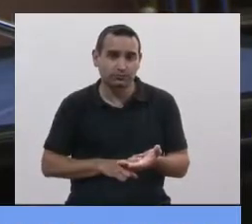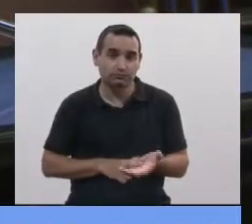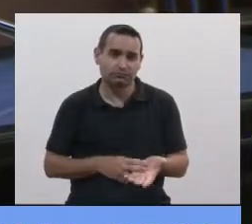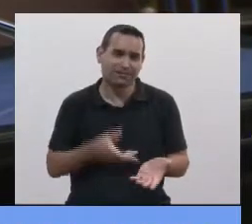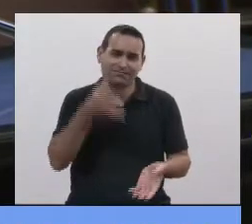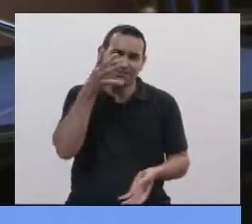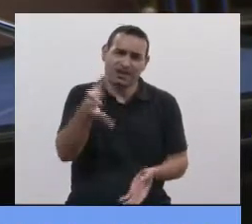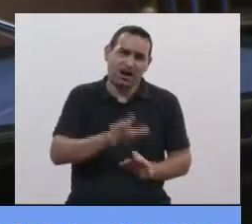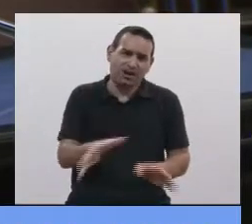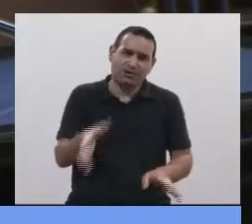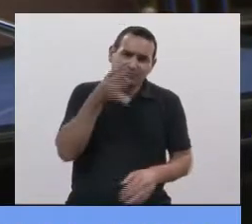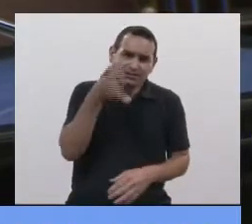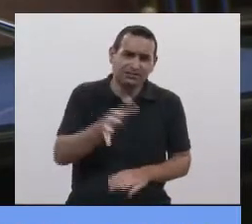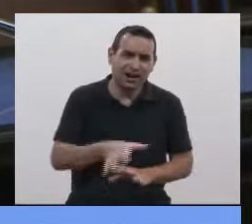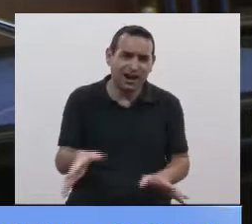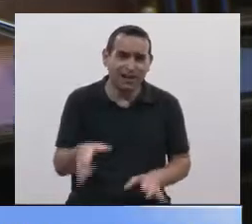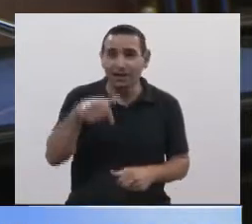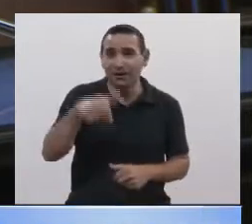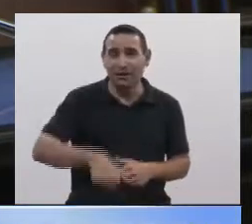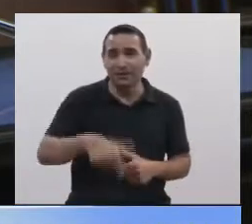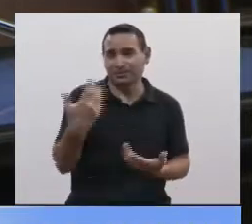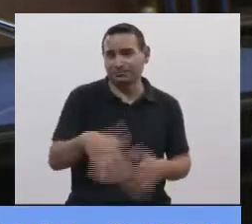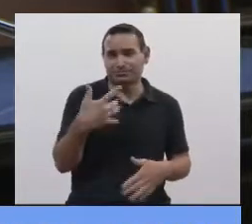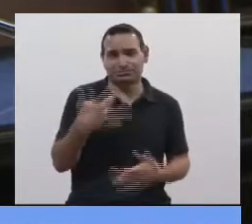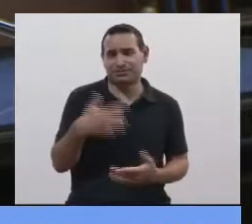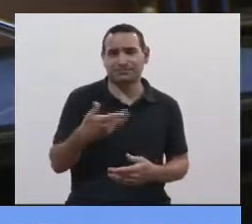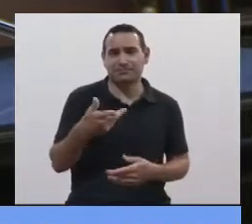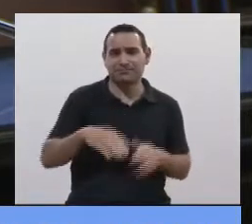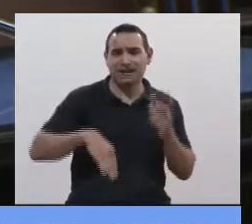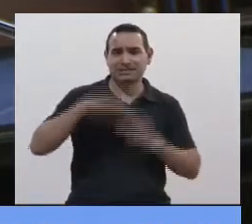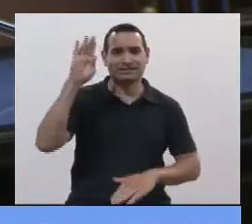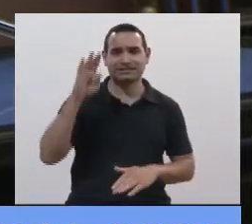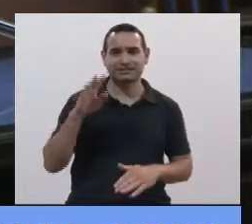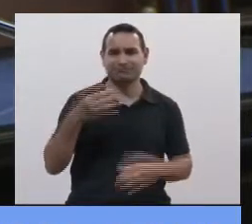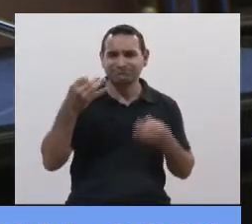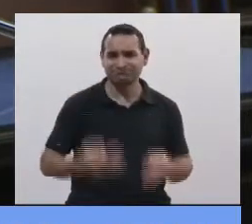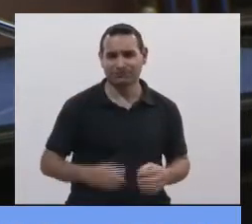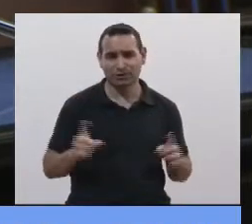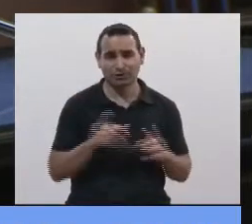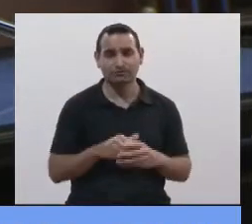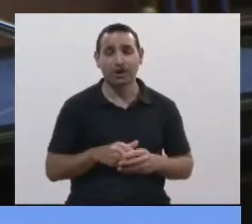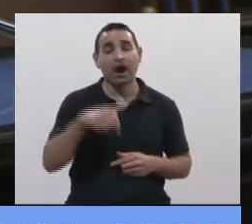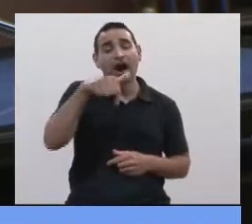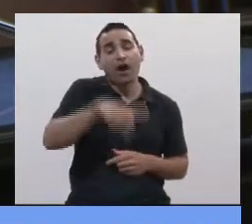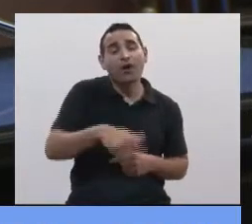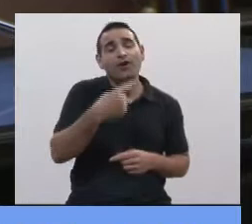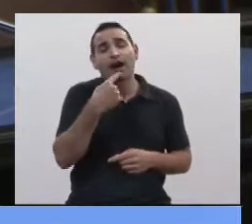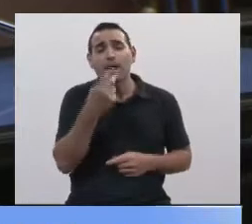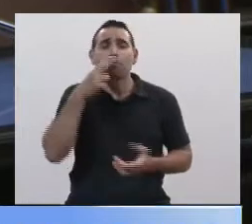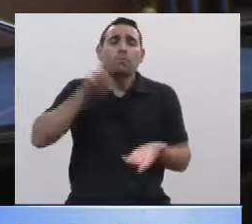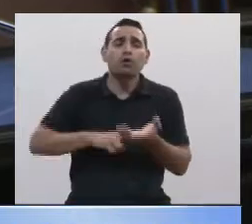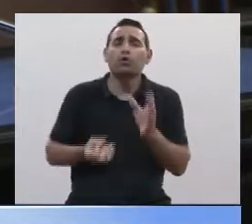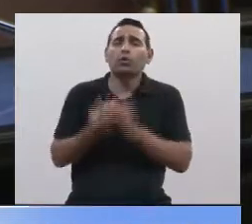Es muchísimo, muchísimo. Estamos por encima de los índices históricos y por encima de los razonables. Y ahora inventamos más